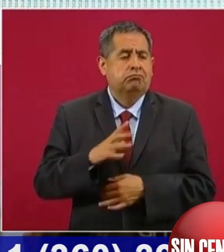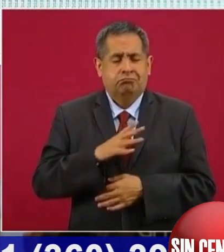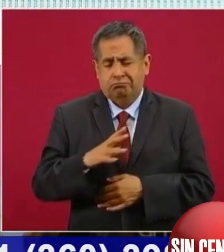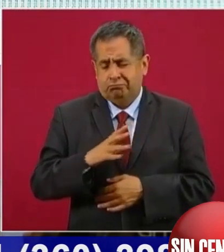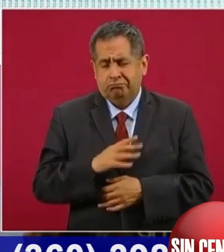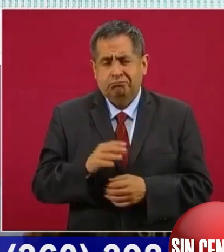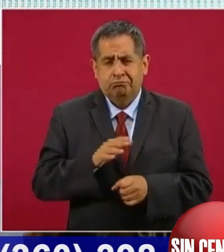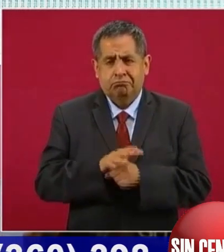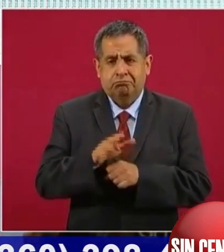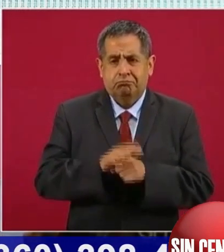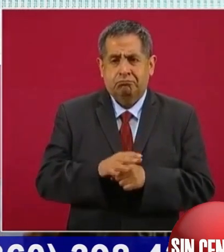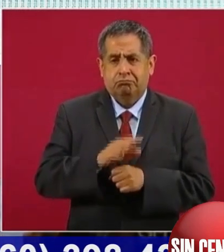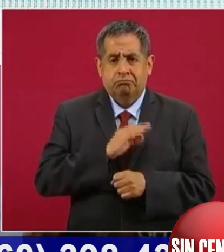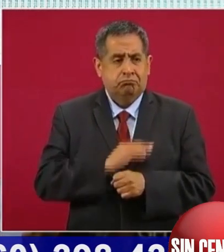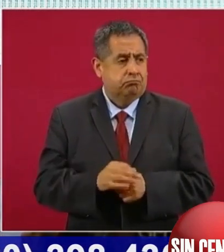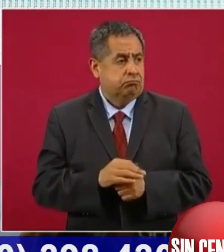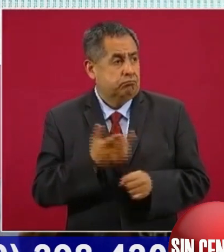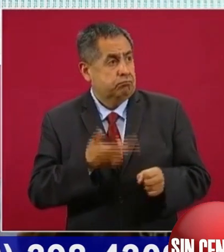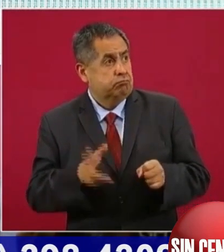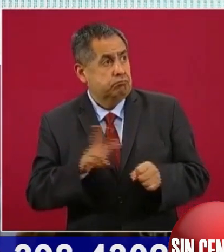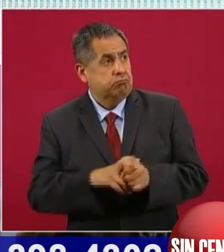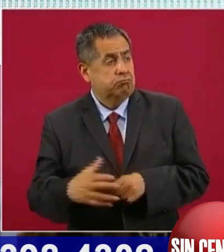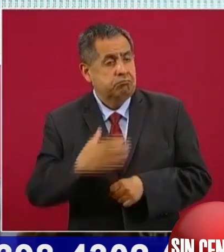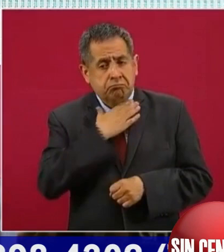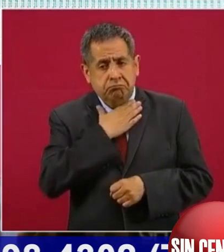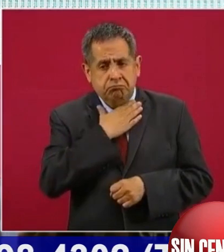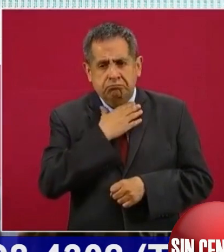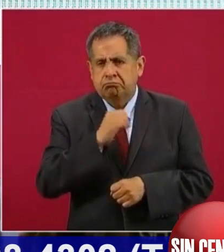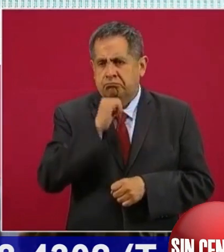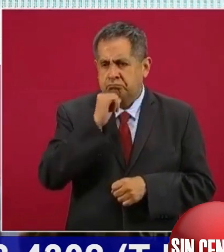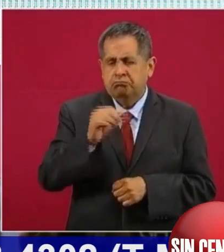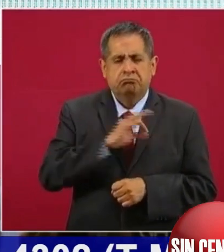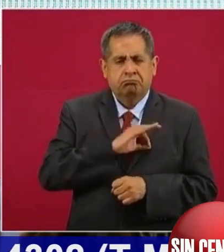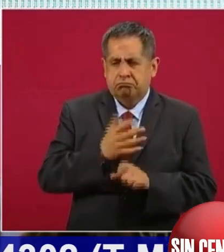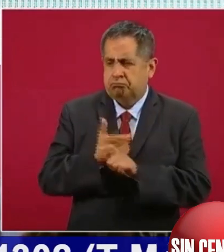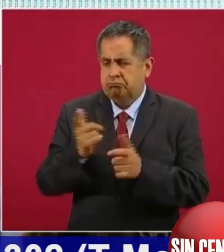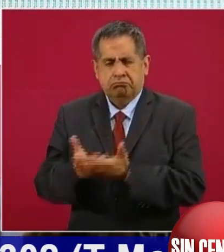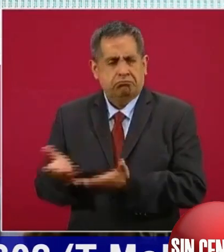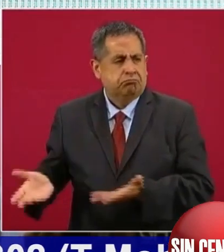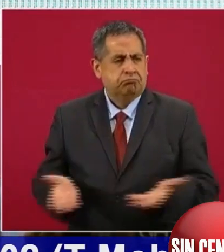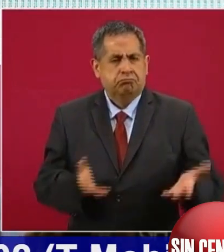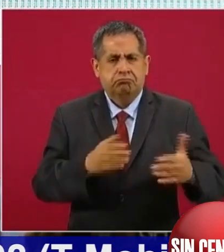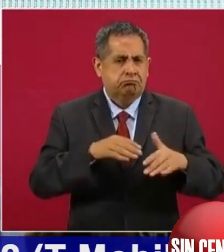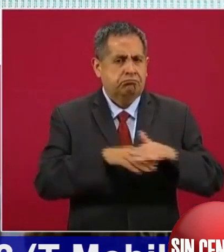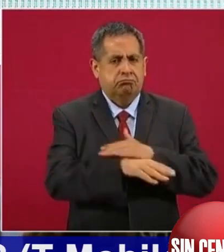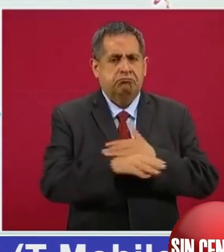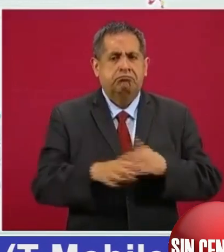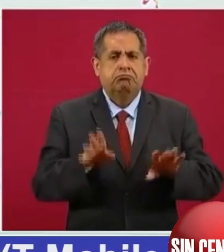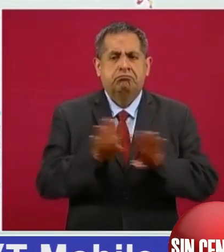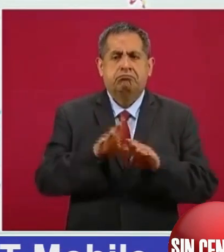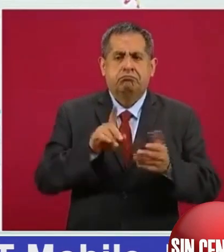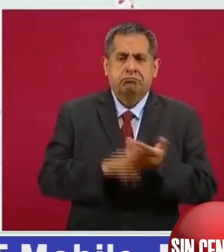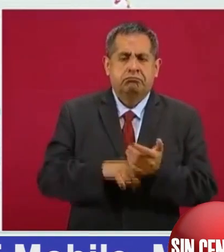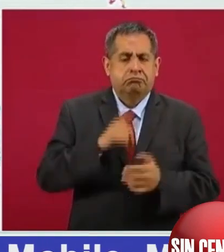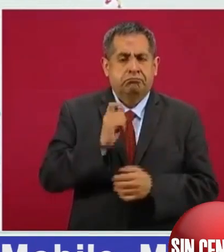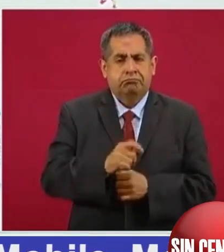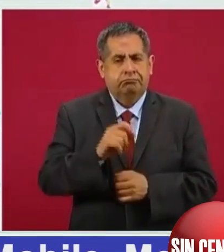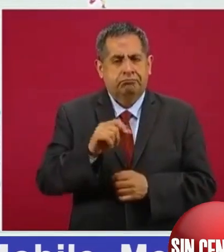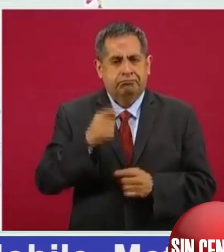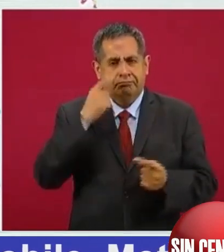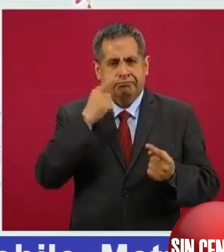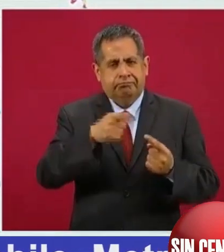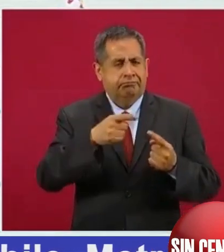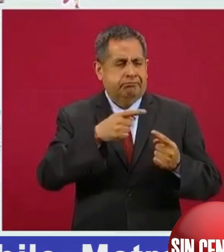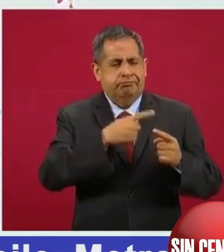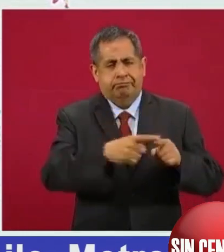ocupación hospitalaria para personas con infección respiratoria aguda grave, desde luego ocupadas para otras condiciones de